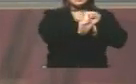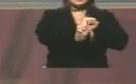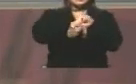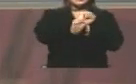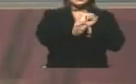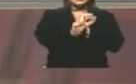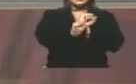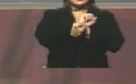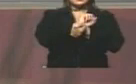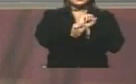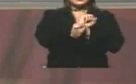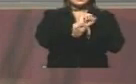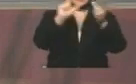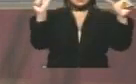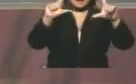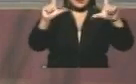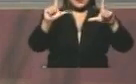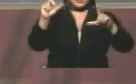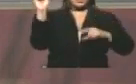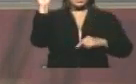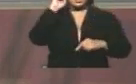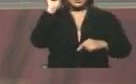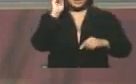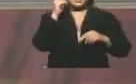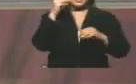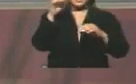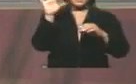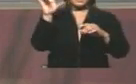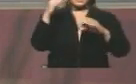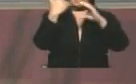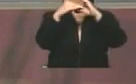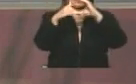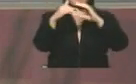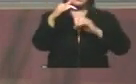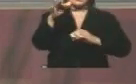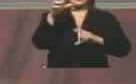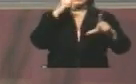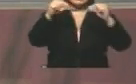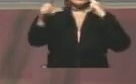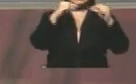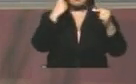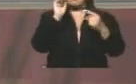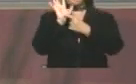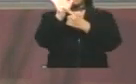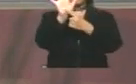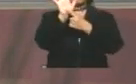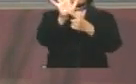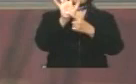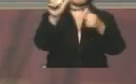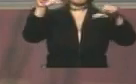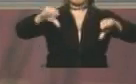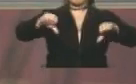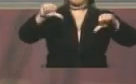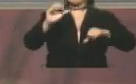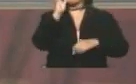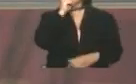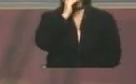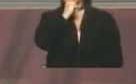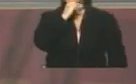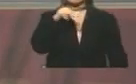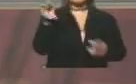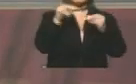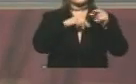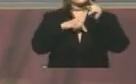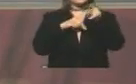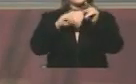encontramos, porque mediáticamente hablando, ¿no? En donde todo esto no se visibiliza, no se muestra, no se conversa. Tú